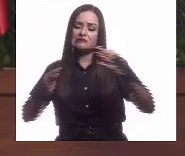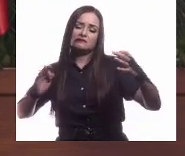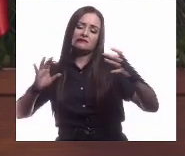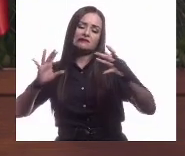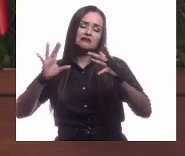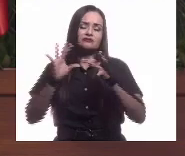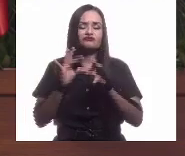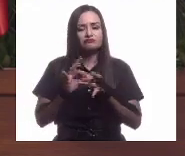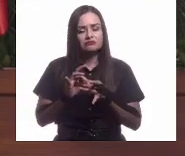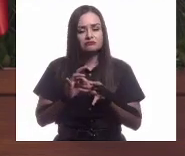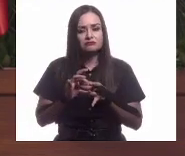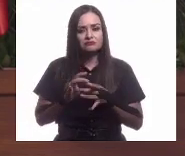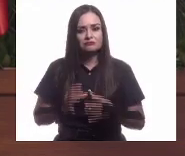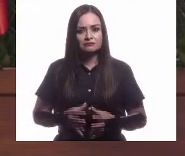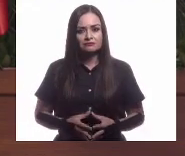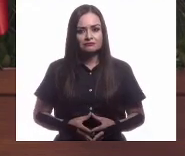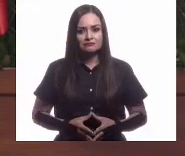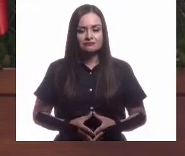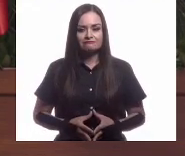generoso nosotros.